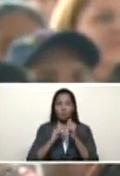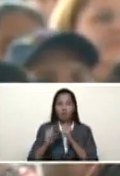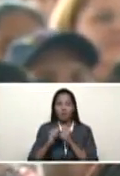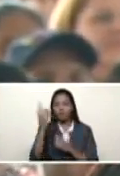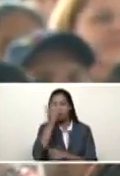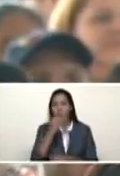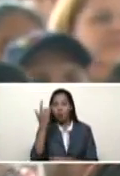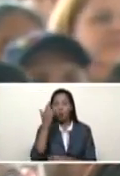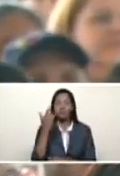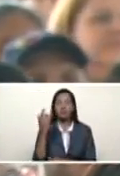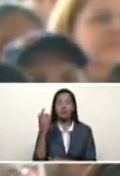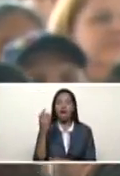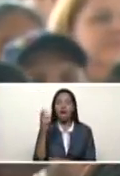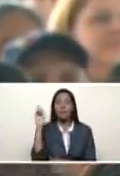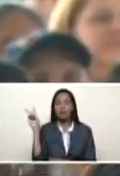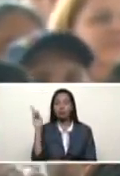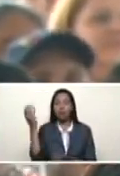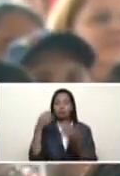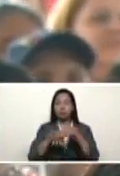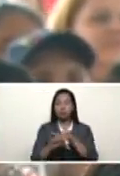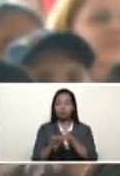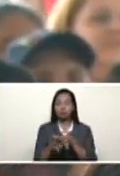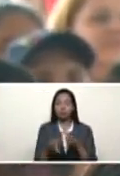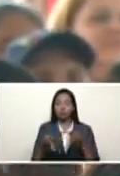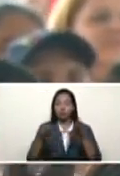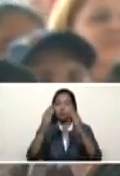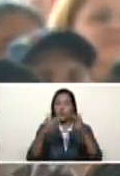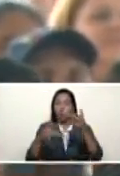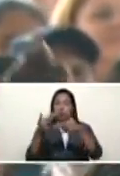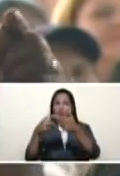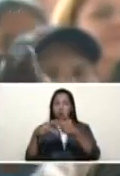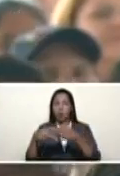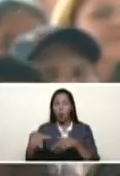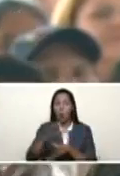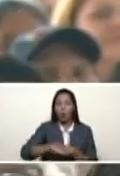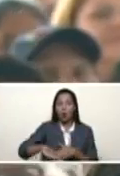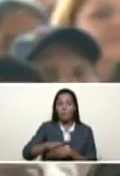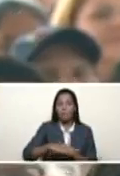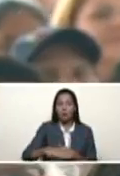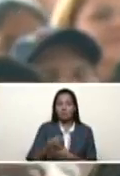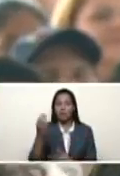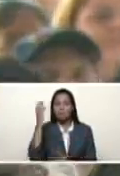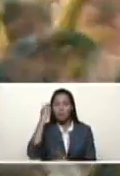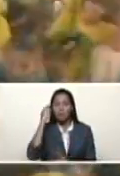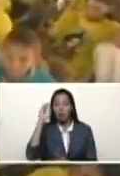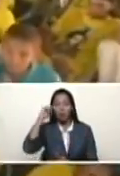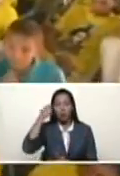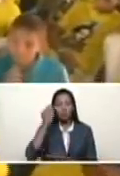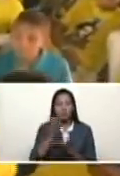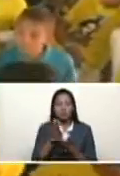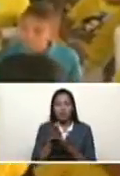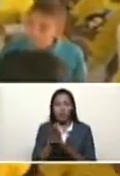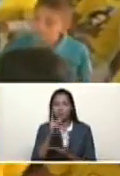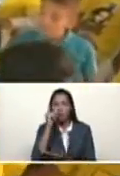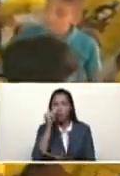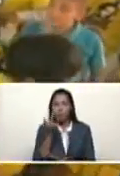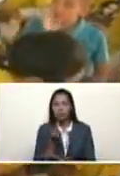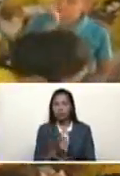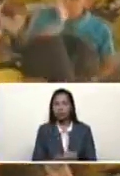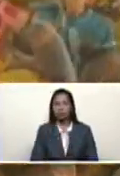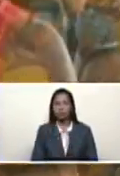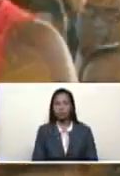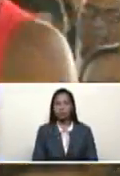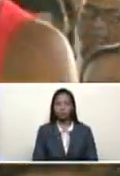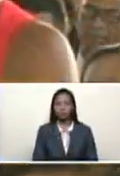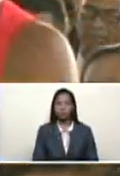con el alcalde Juan Aponte, ha construido allí una plaza en memoria de Guillermo Rivas. Y todos